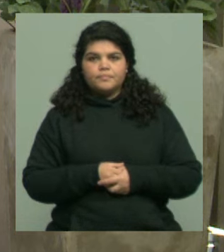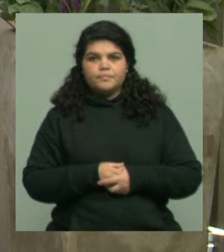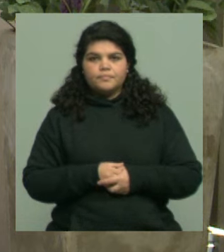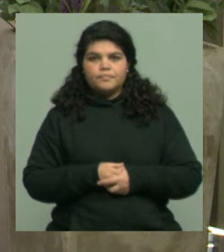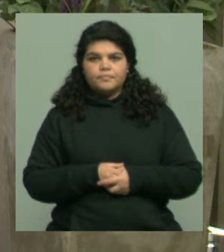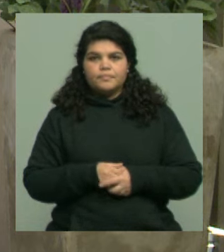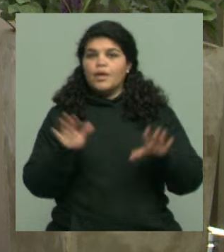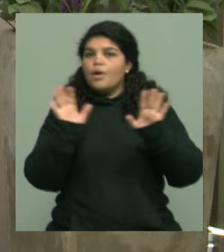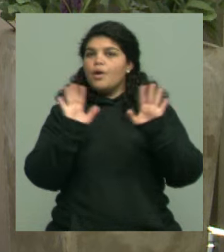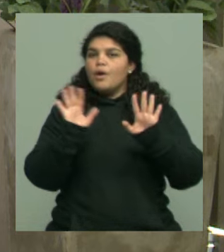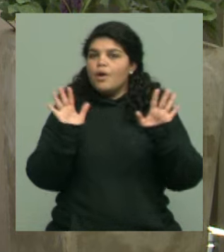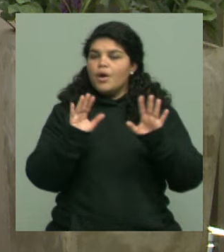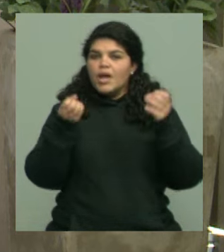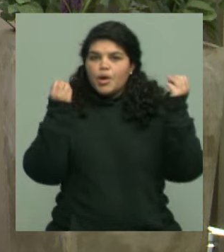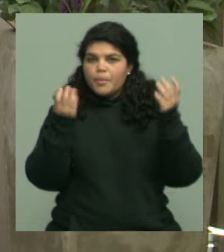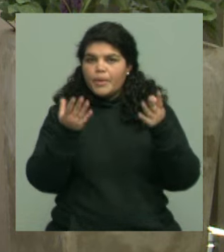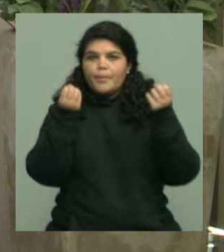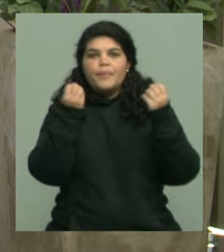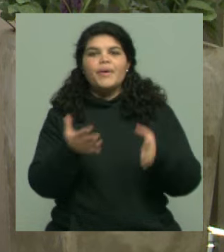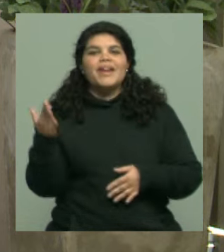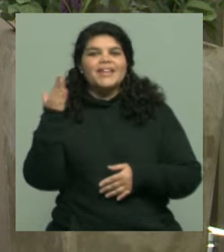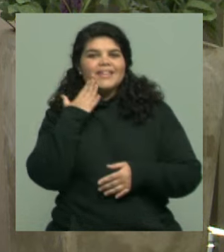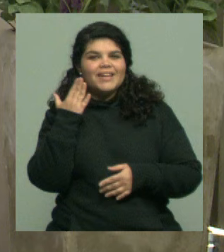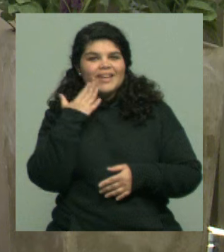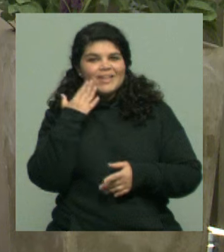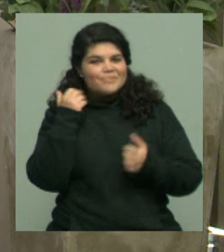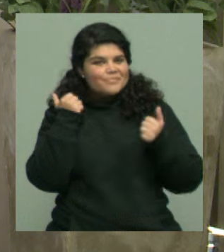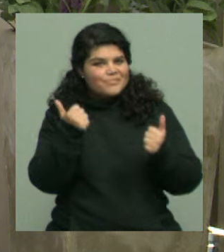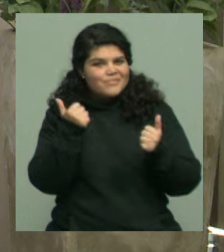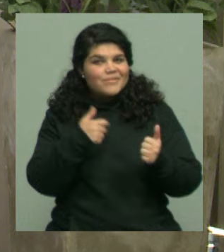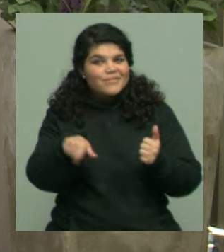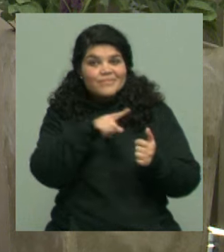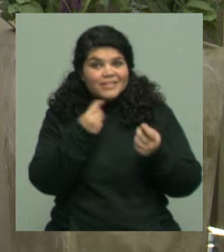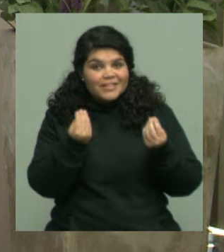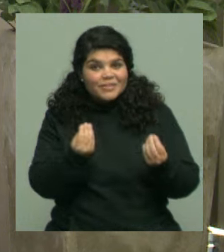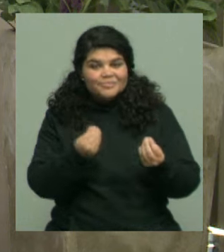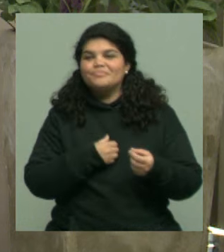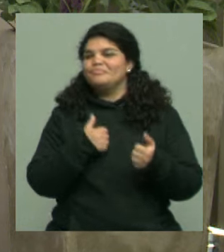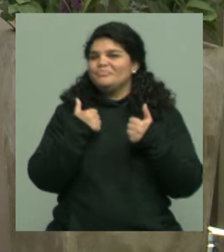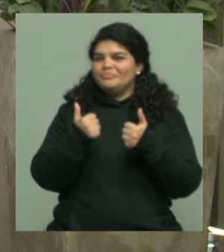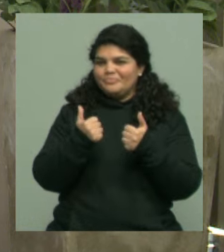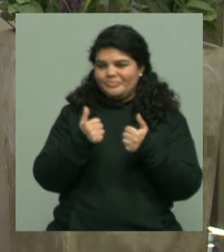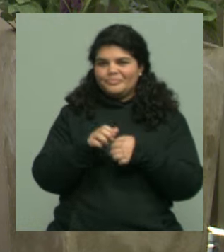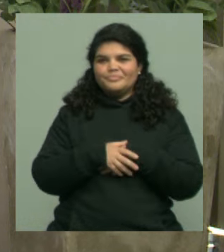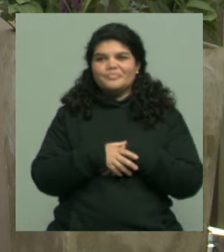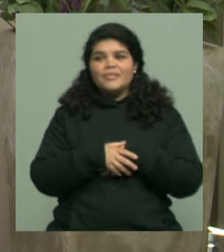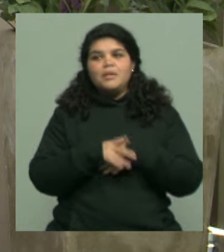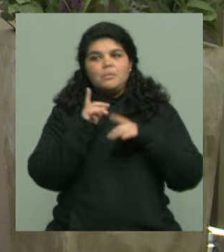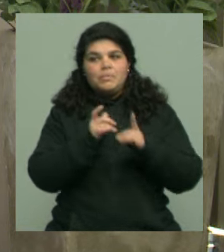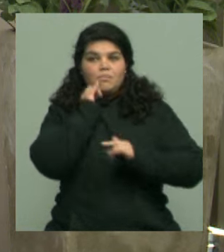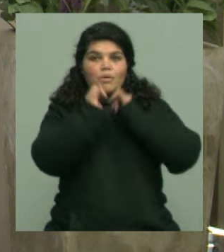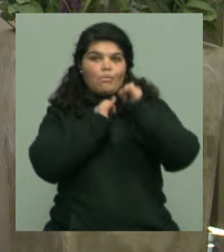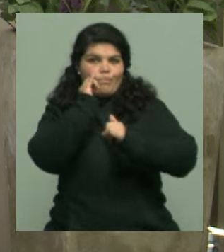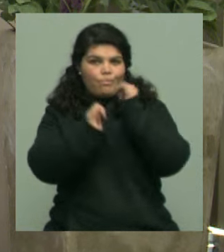Hola, buenas, ¿qué tal? Buenas tardes, ¿todo bien ustedes? Todo bien. Bueno, tratando de entender, mira, te voy a decir y te voy a ser